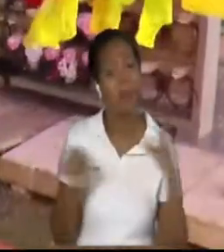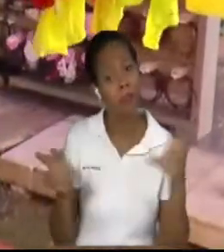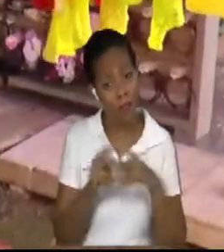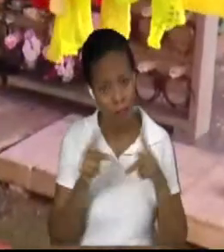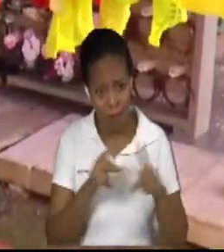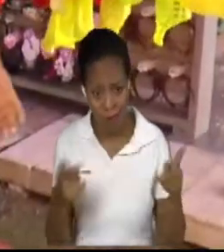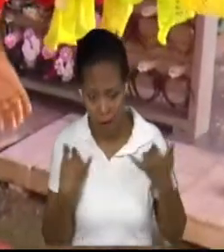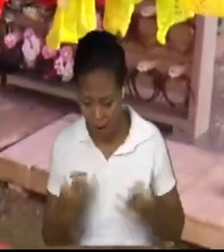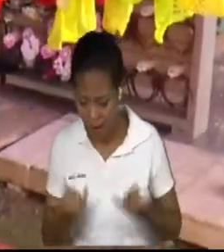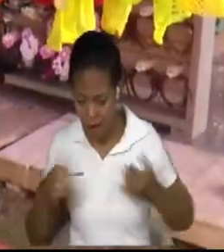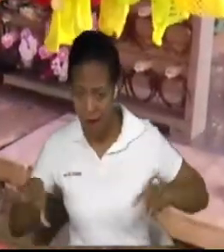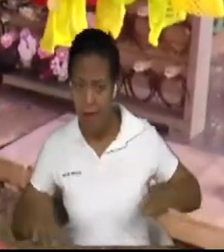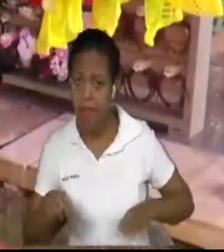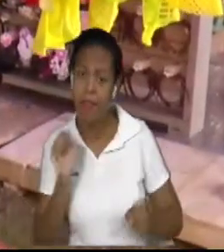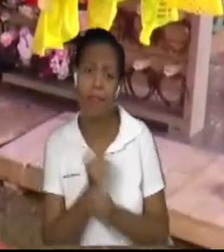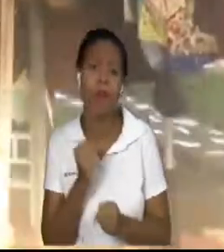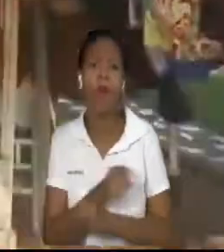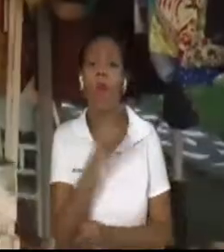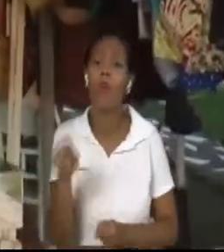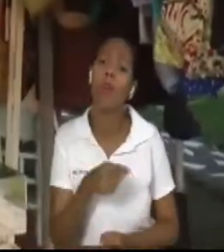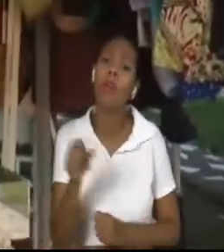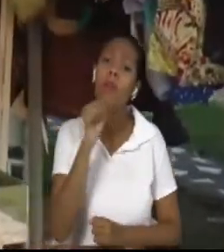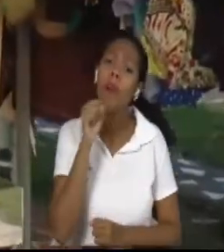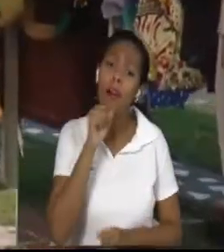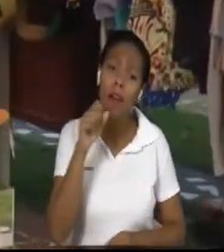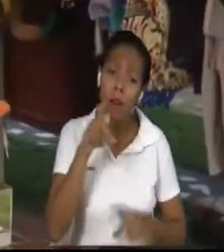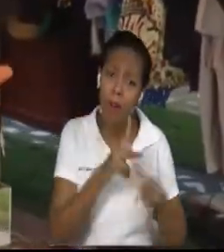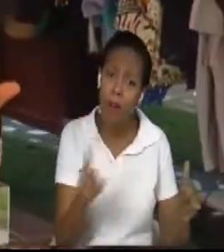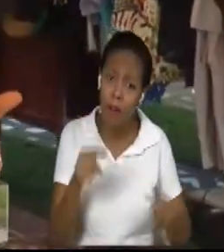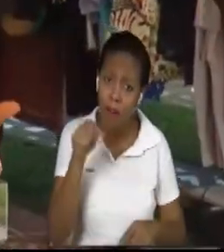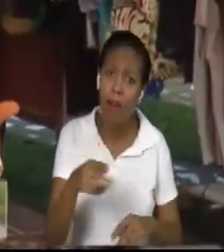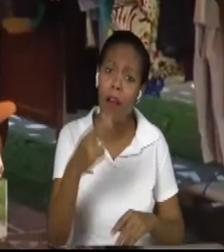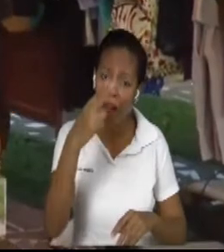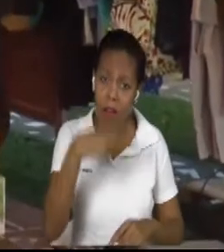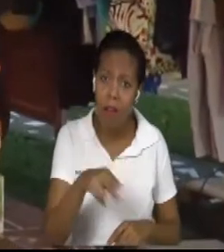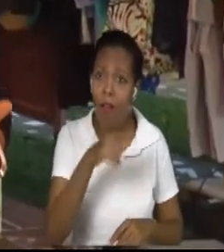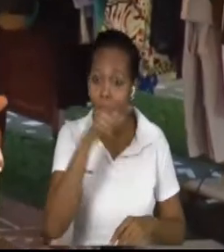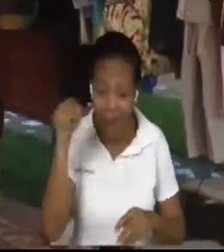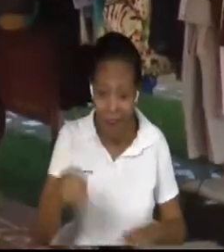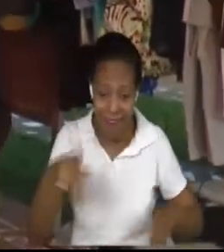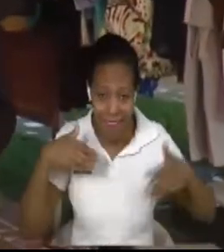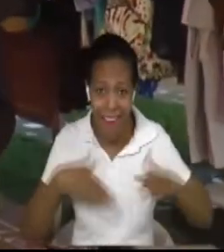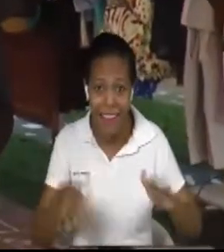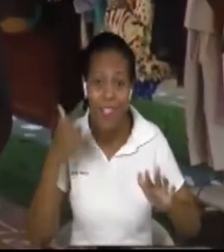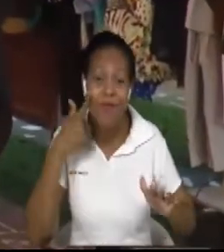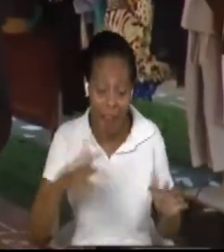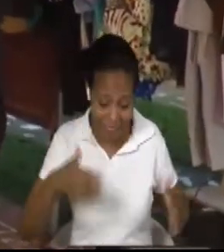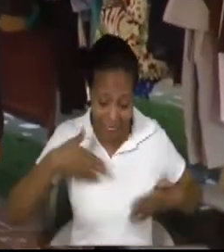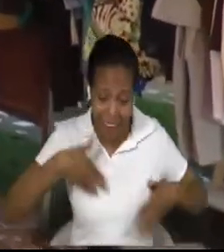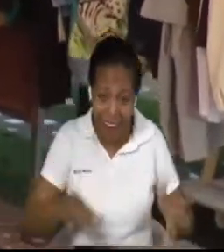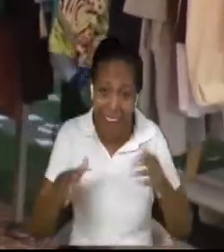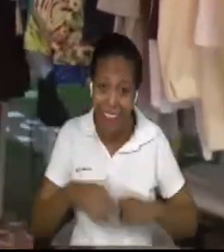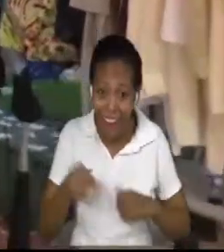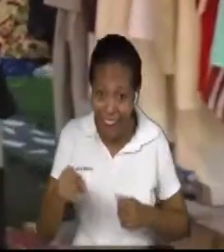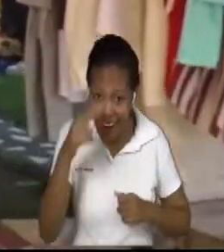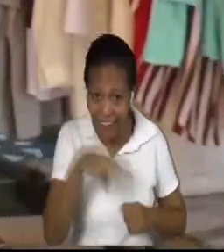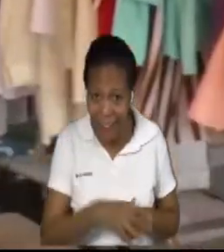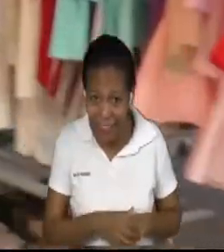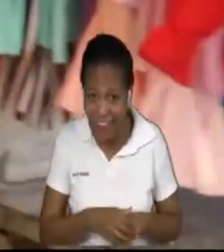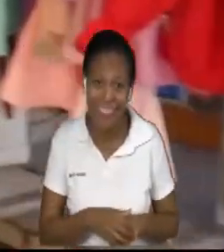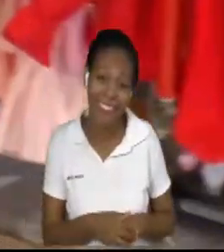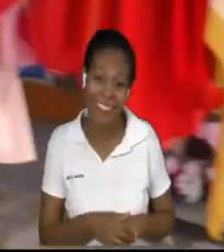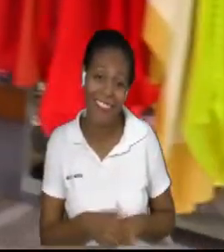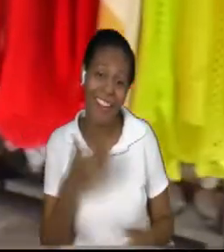acá, a todos ustedes barranqueños, hijos del sol, hijas del sol, gracias por acogernos y por creer